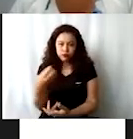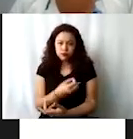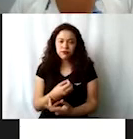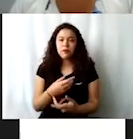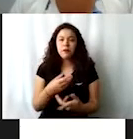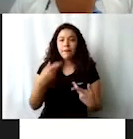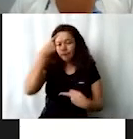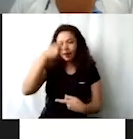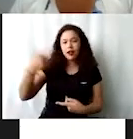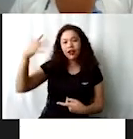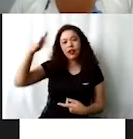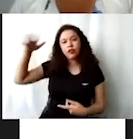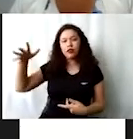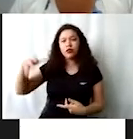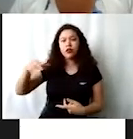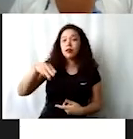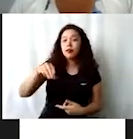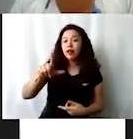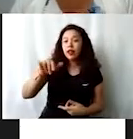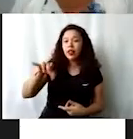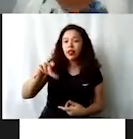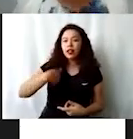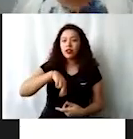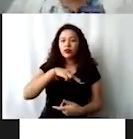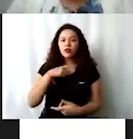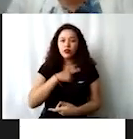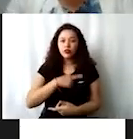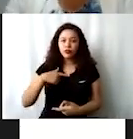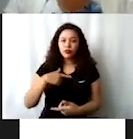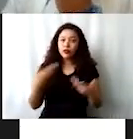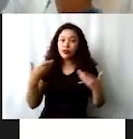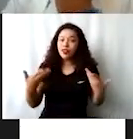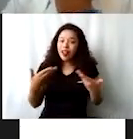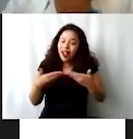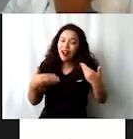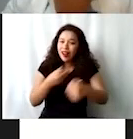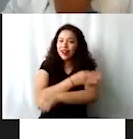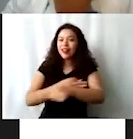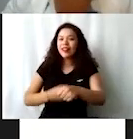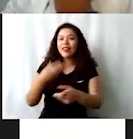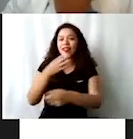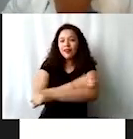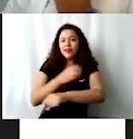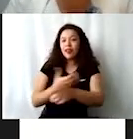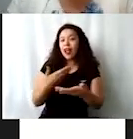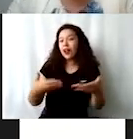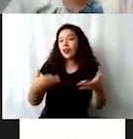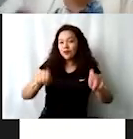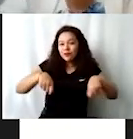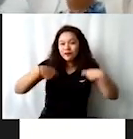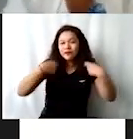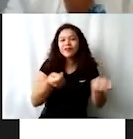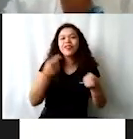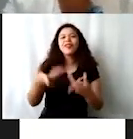pues Marilina, para nosotros es un gusto tenerte esta tarde y pues te dejo los micrófonos para que empecemos con